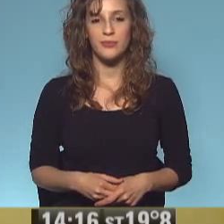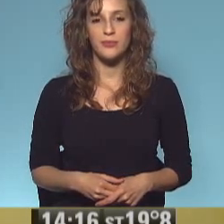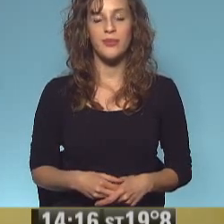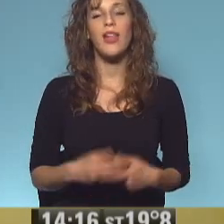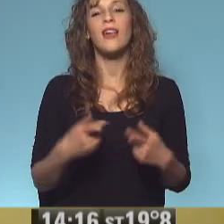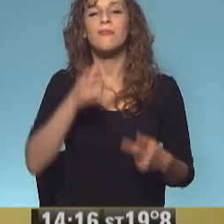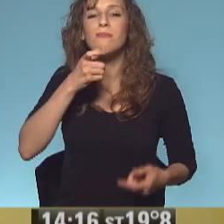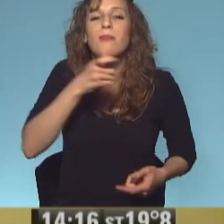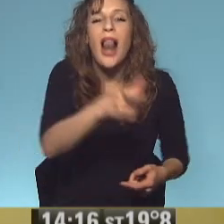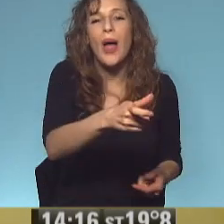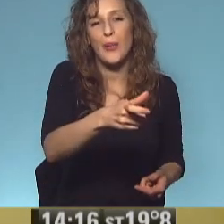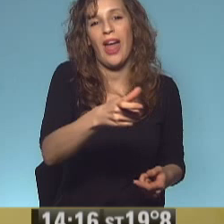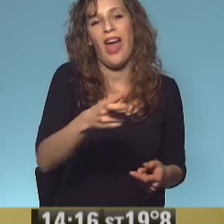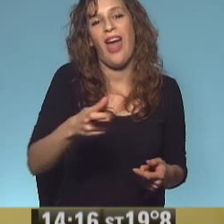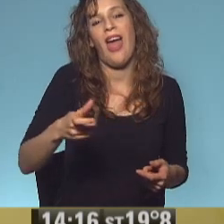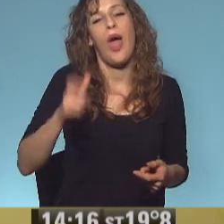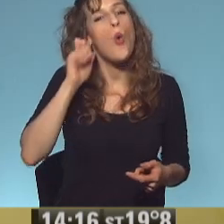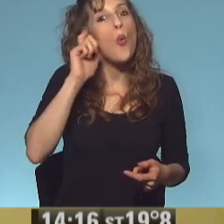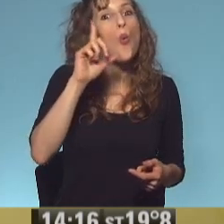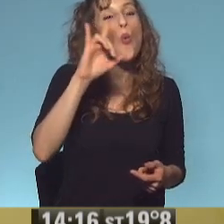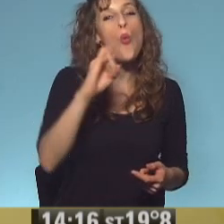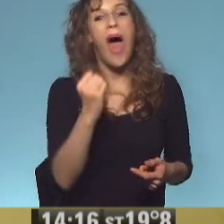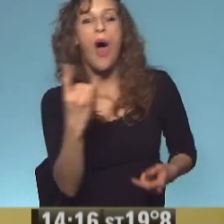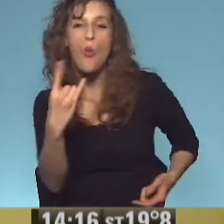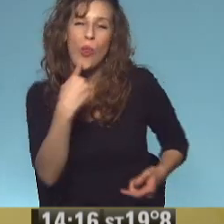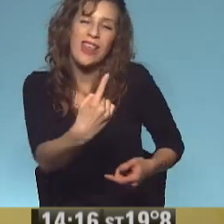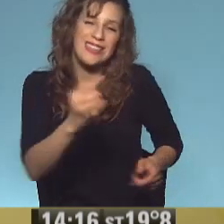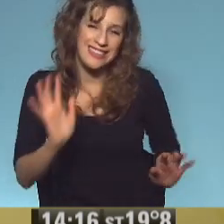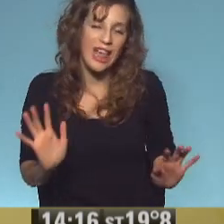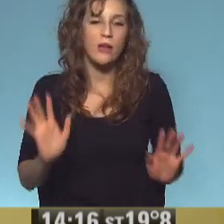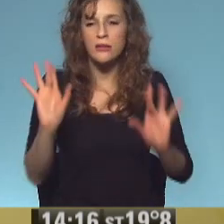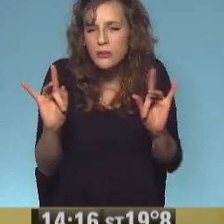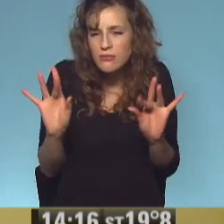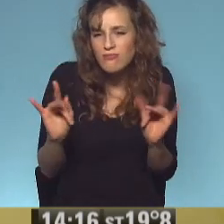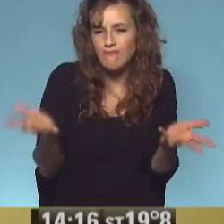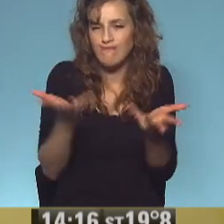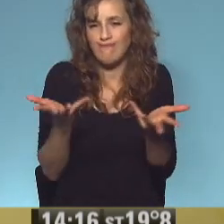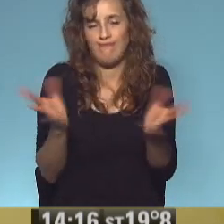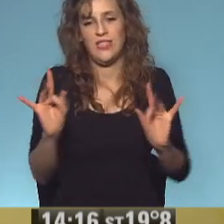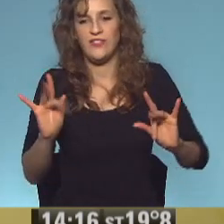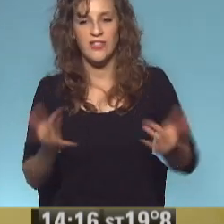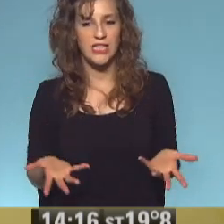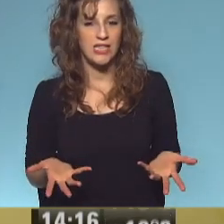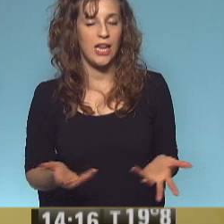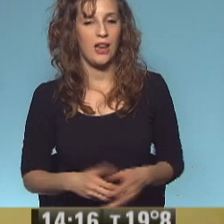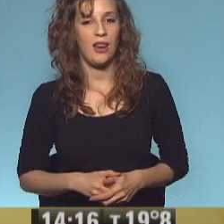Bueno, esa es una palabra un poco más difícil para pronunciar. ¿Difícil? Pero si solo dije que...